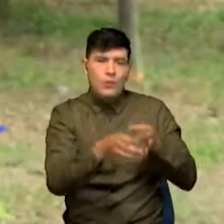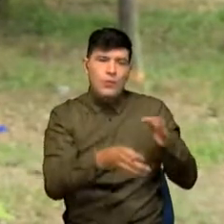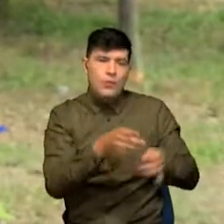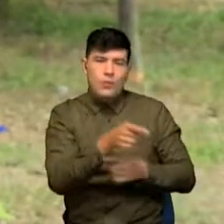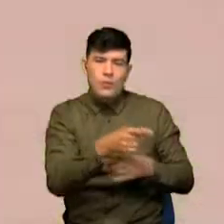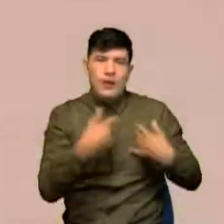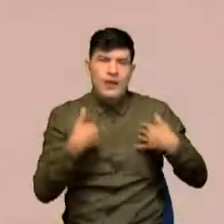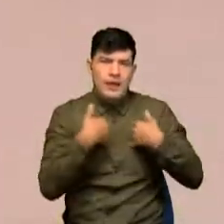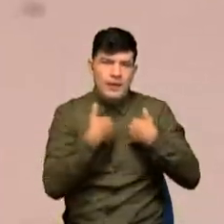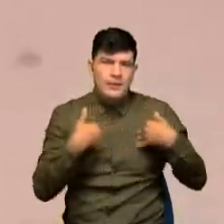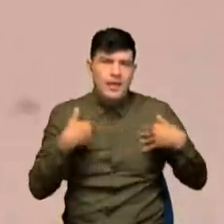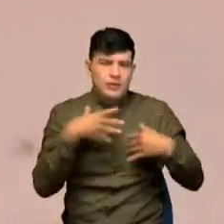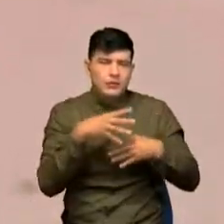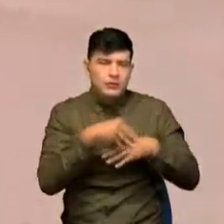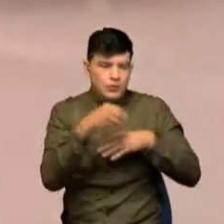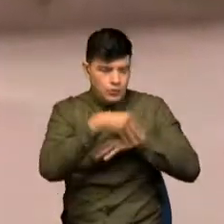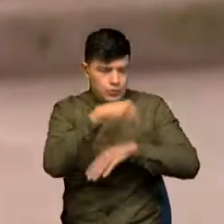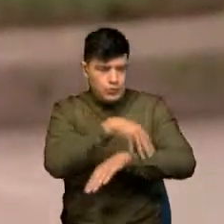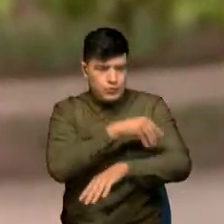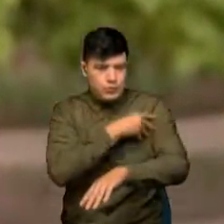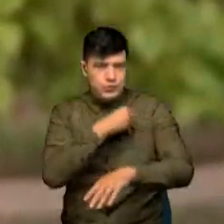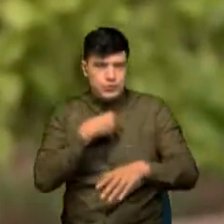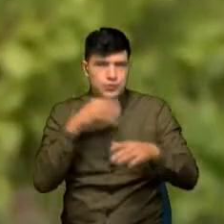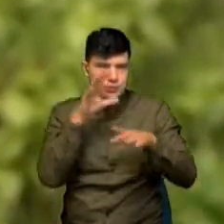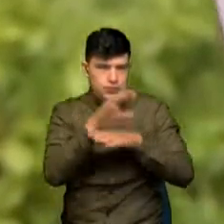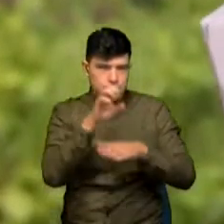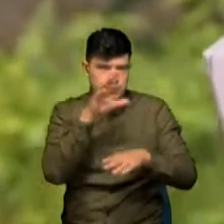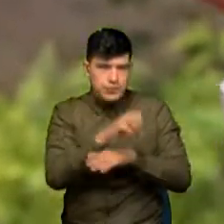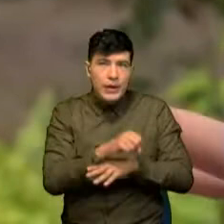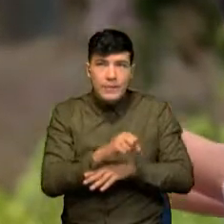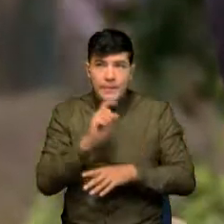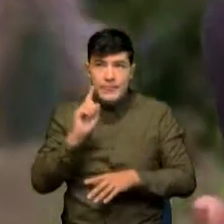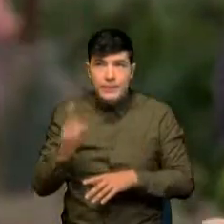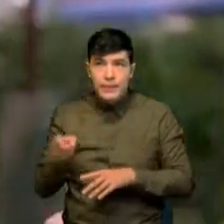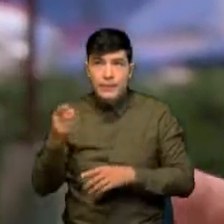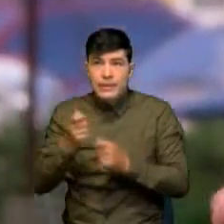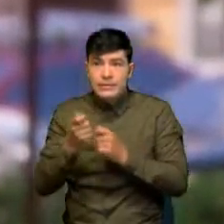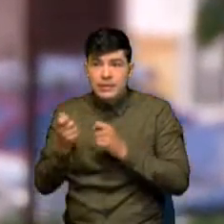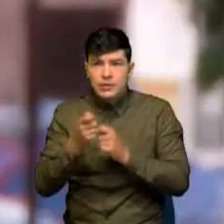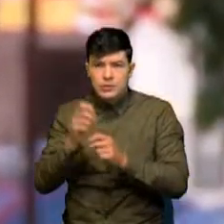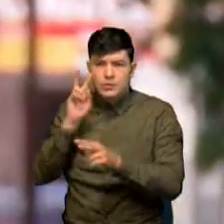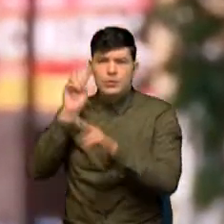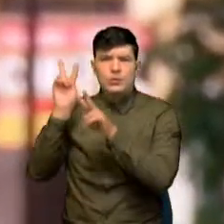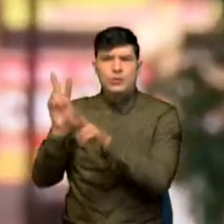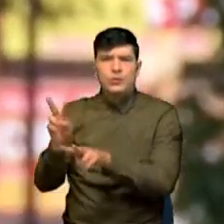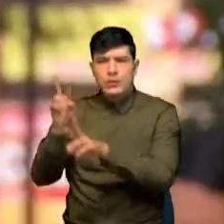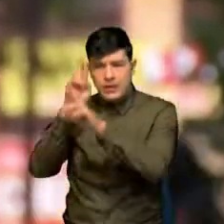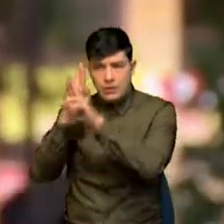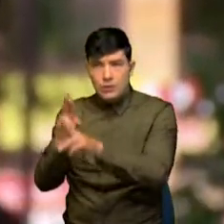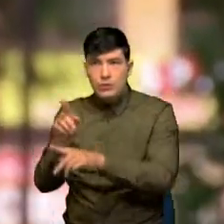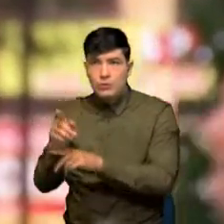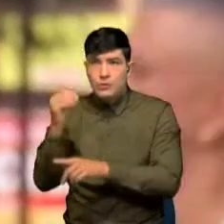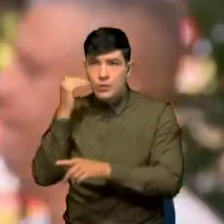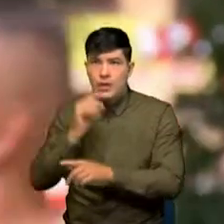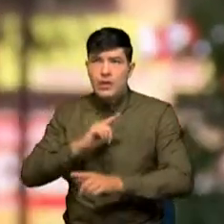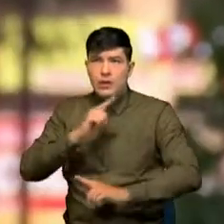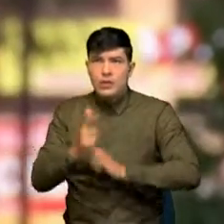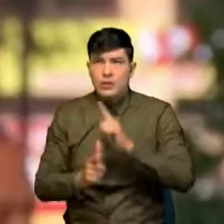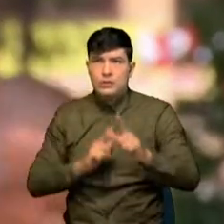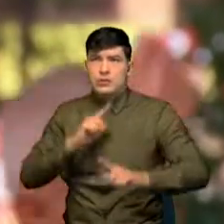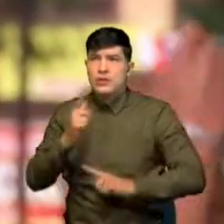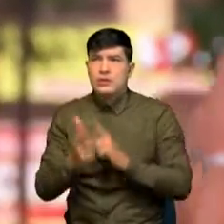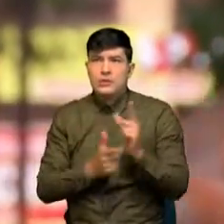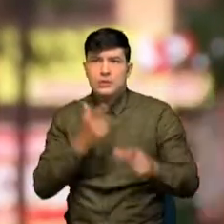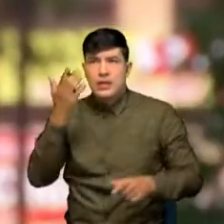que son los peludos. Sus vecinos afirman la admiración que tienen por esta gran mujer, pues dicen que la han visto luchar